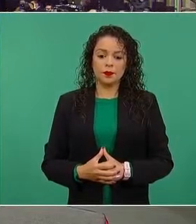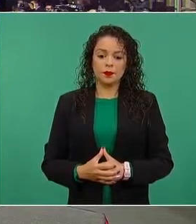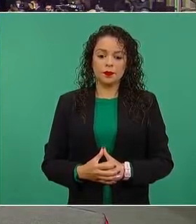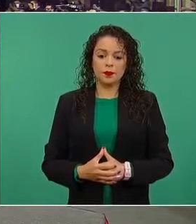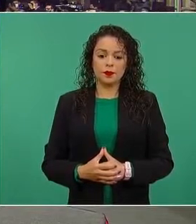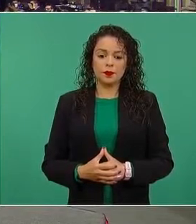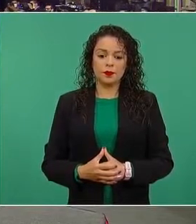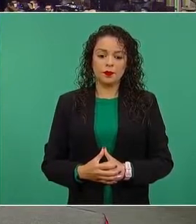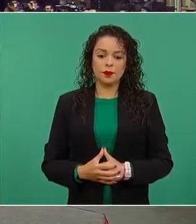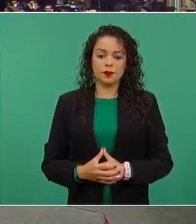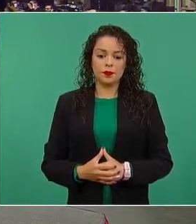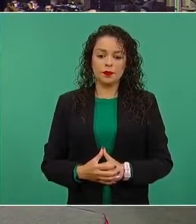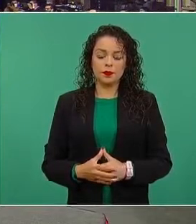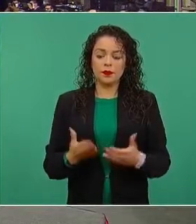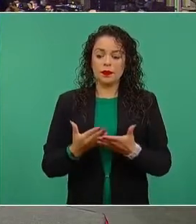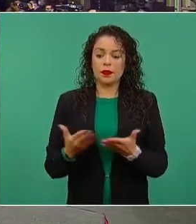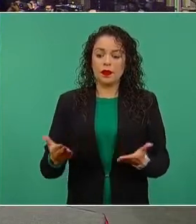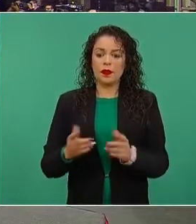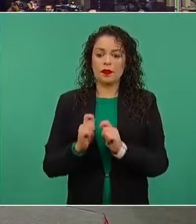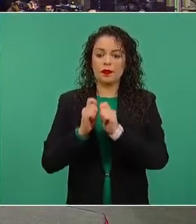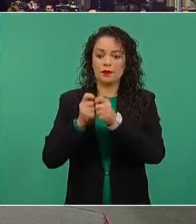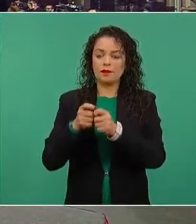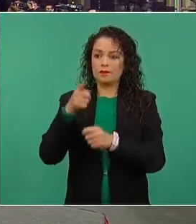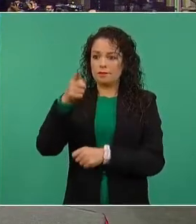Vamos con Eduardo.